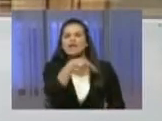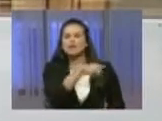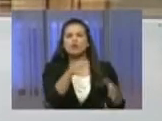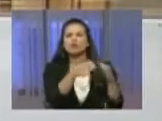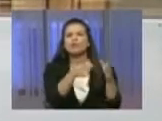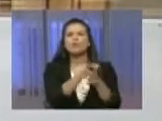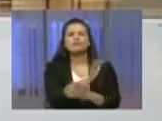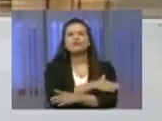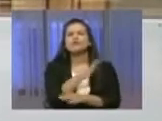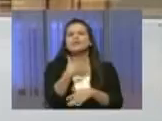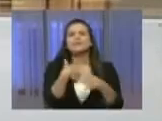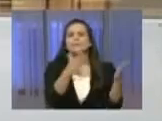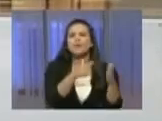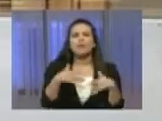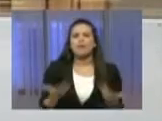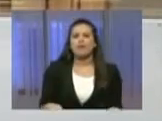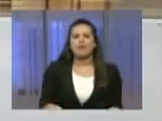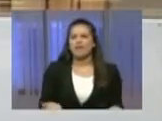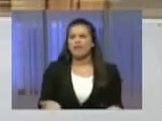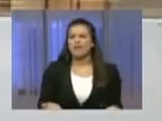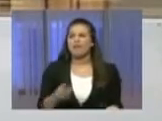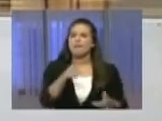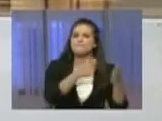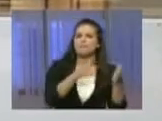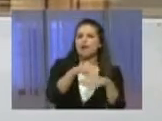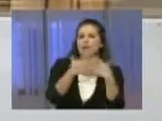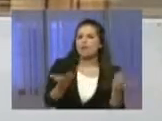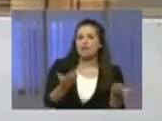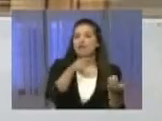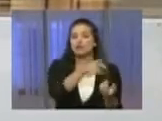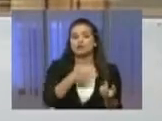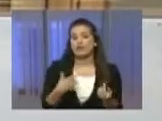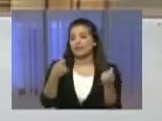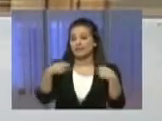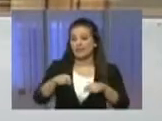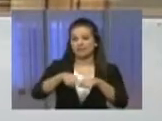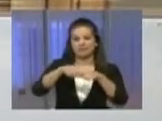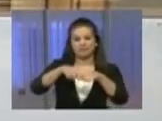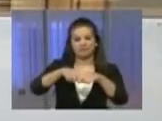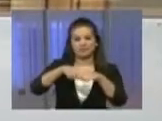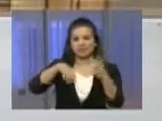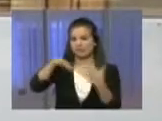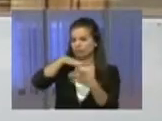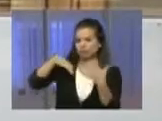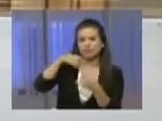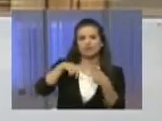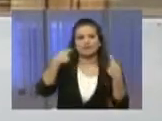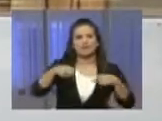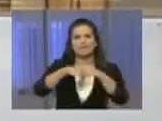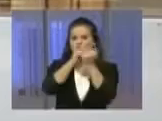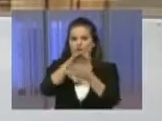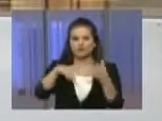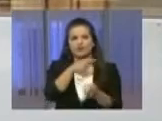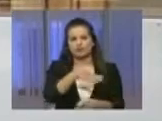la derecha el plan de ellos es la desintegración la desestabilización la